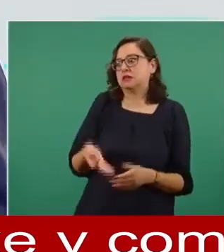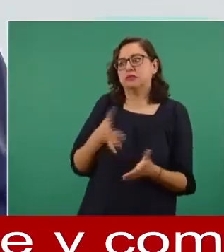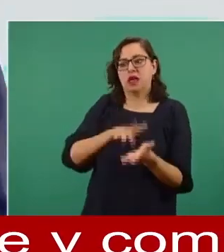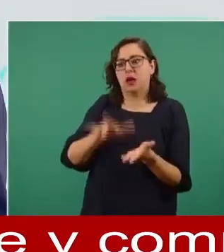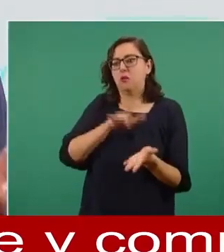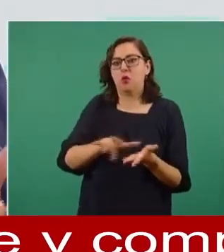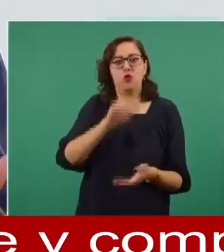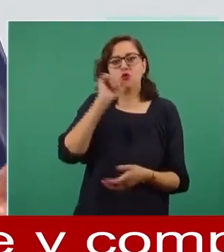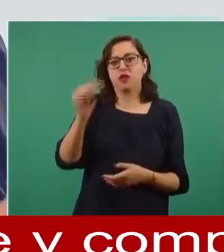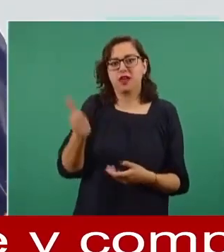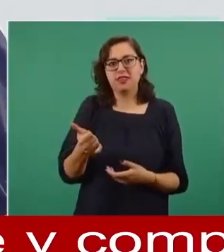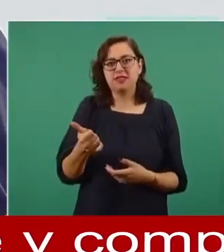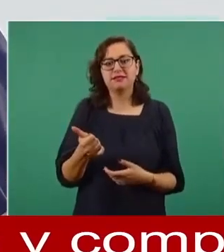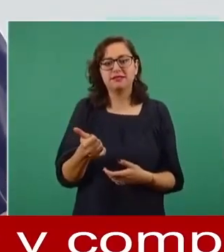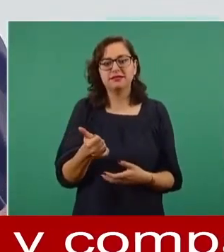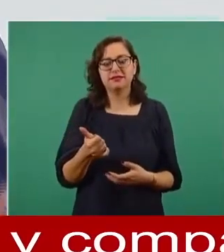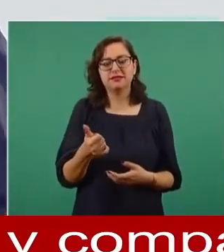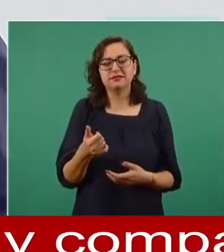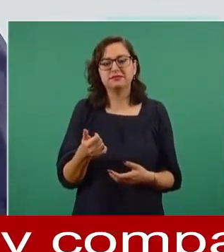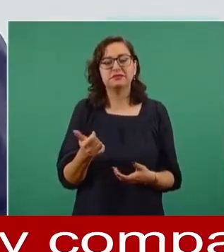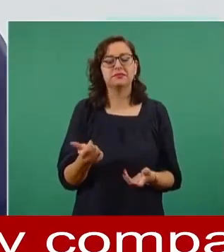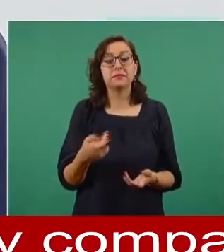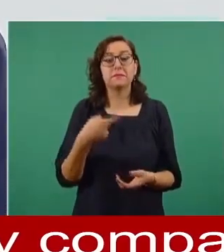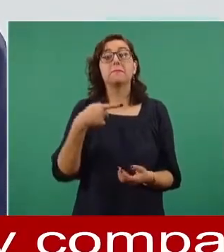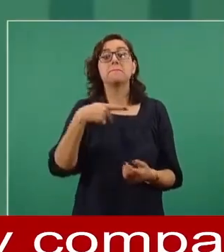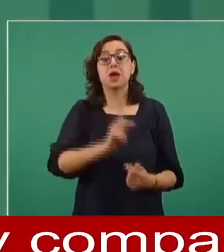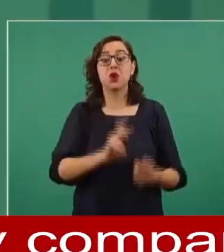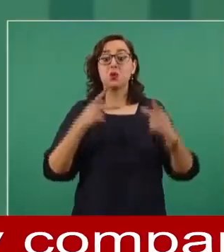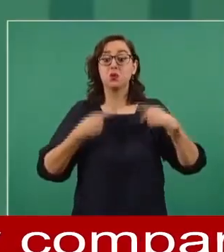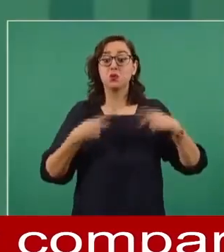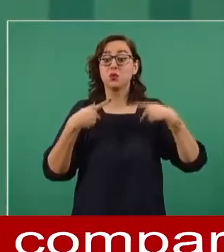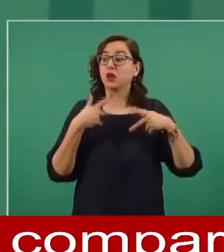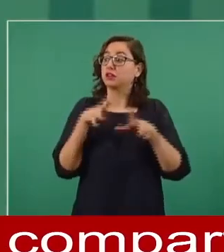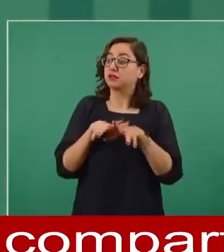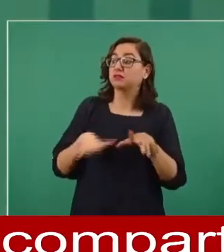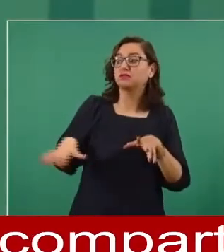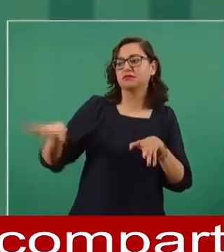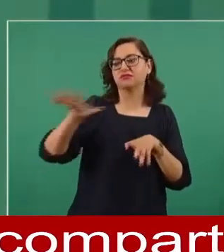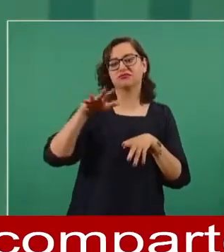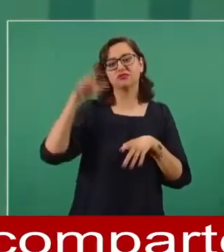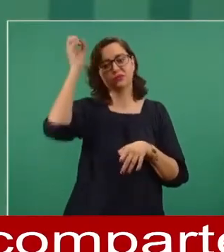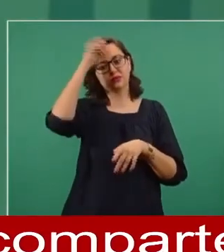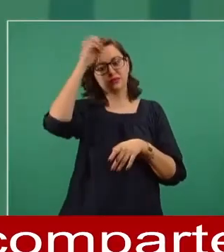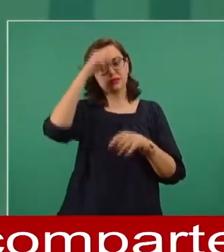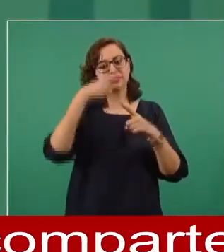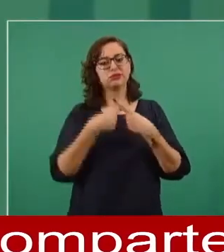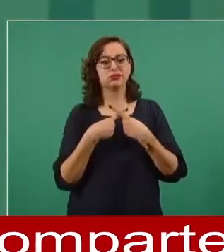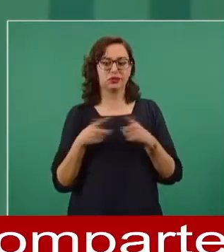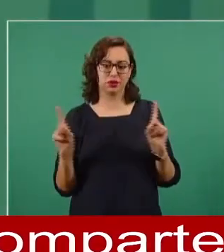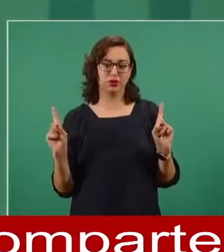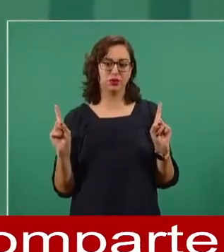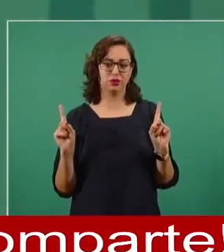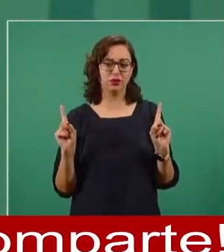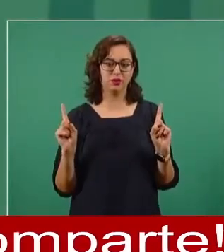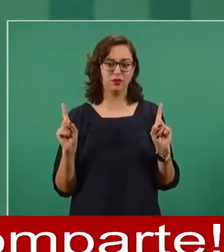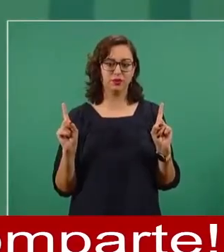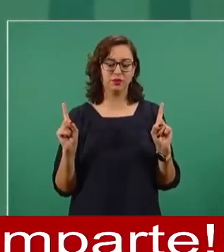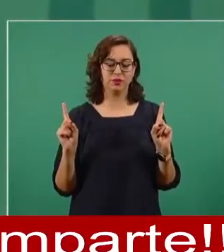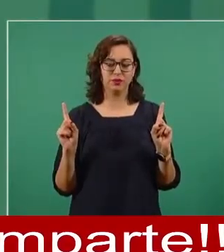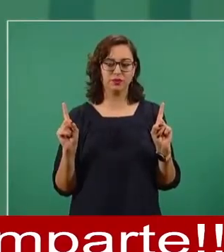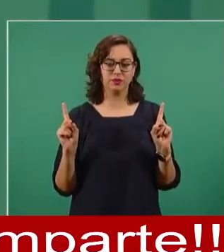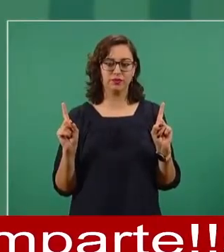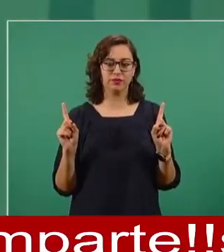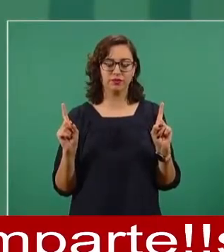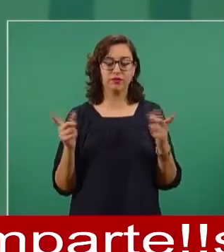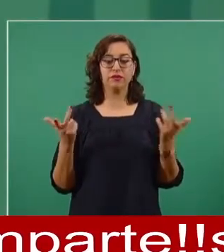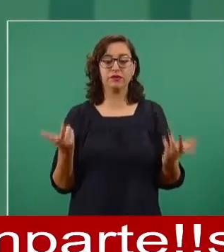Pero el pueblo tiene otra opinión. Me refiero a